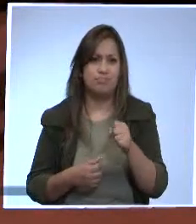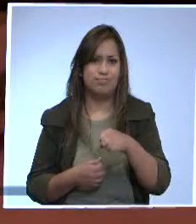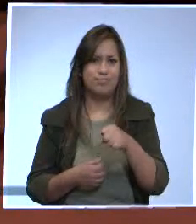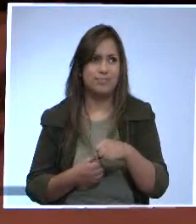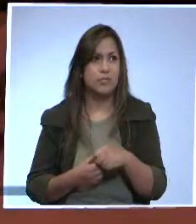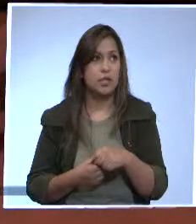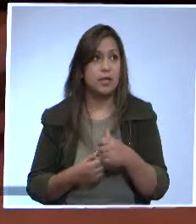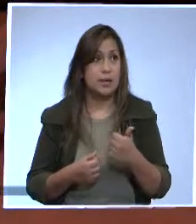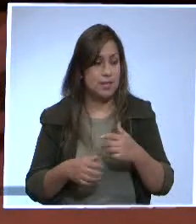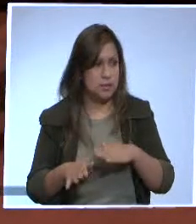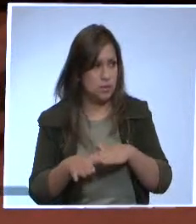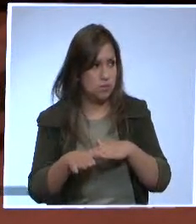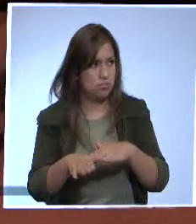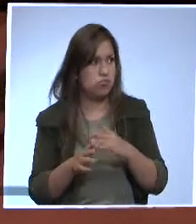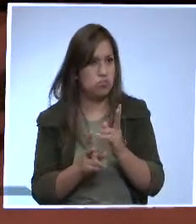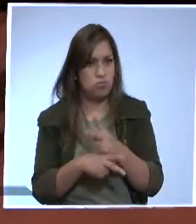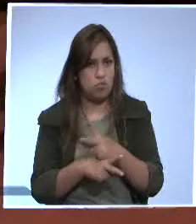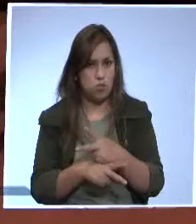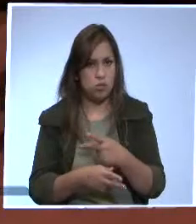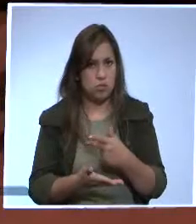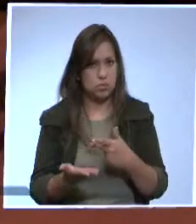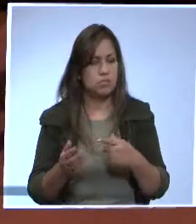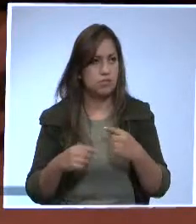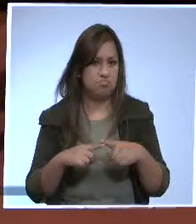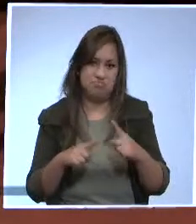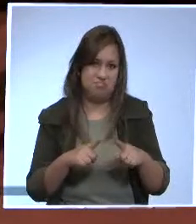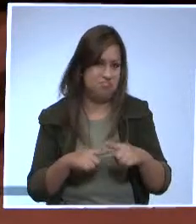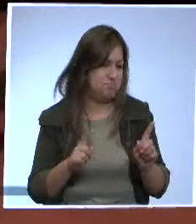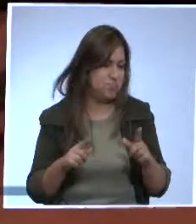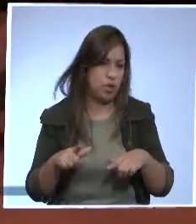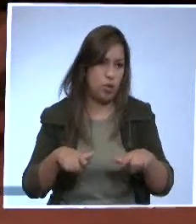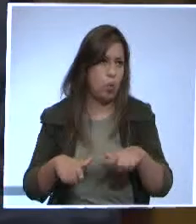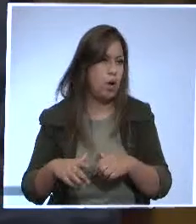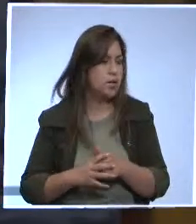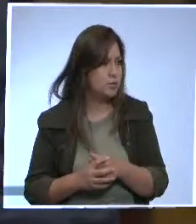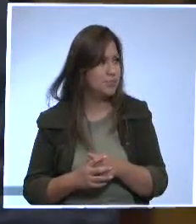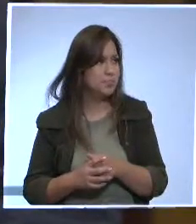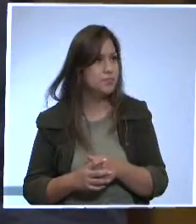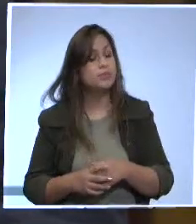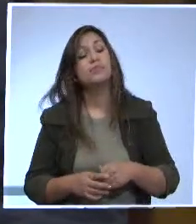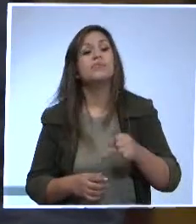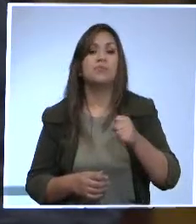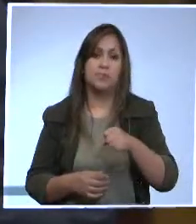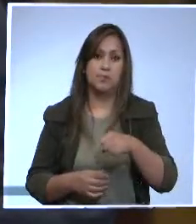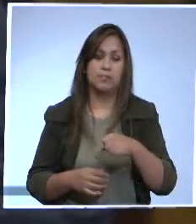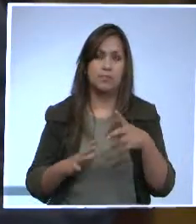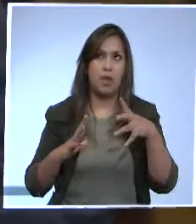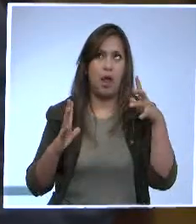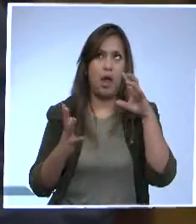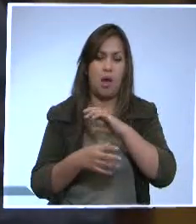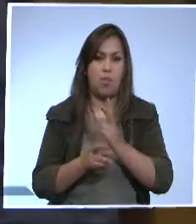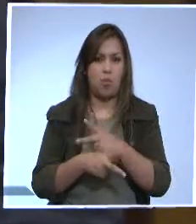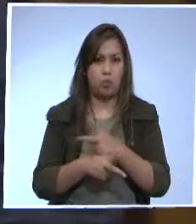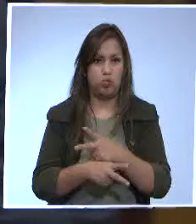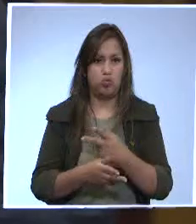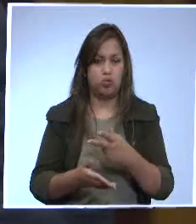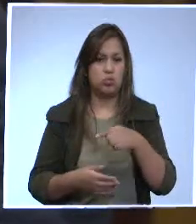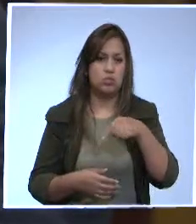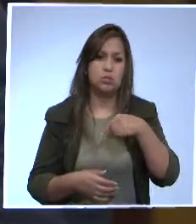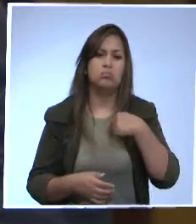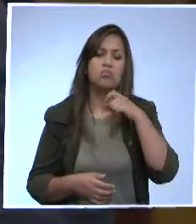aspecto de fomentar la productividad en las distintas zonas absolutamente y cuando hablamos del cambio la matriz productiva estoy convencido que el